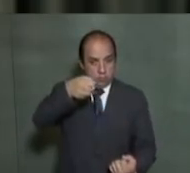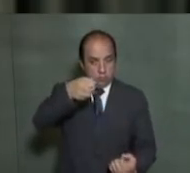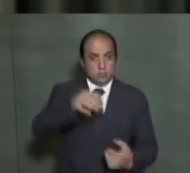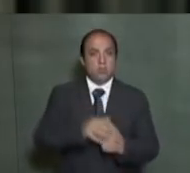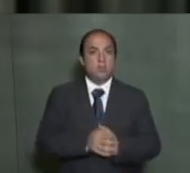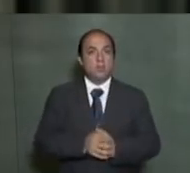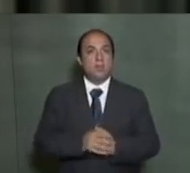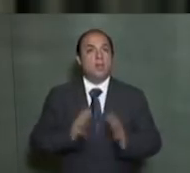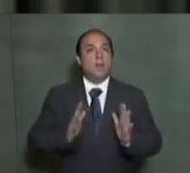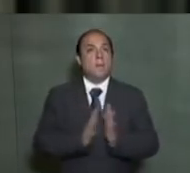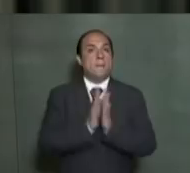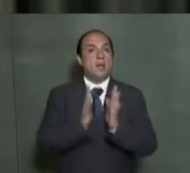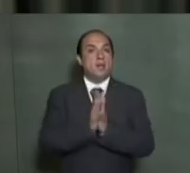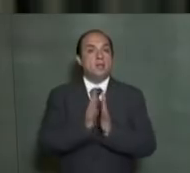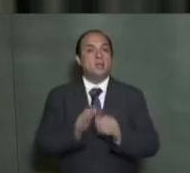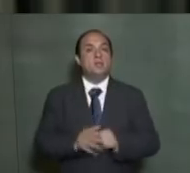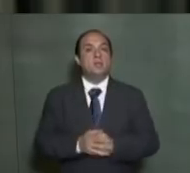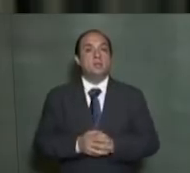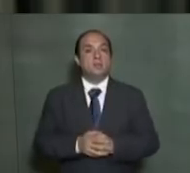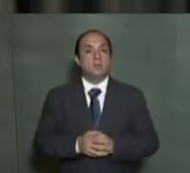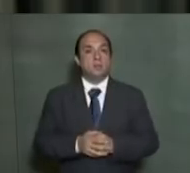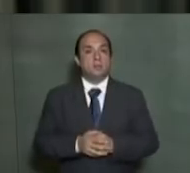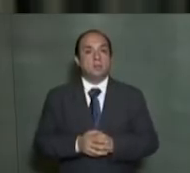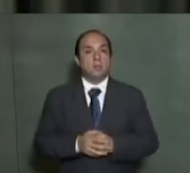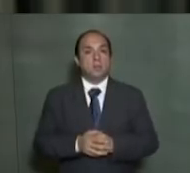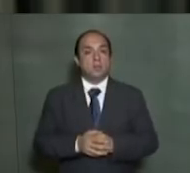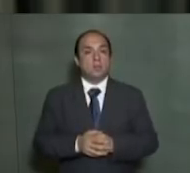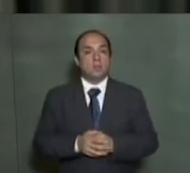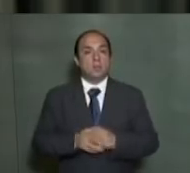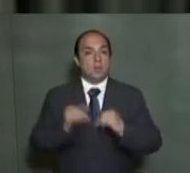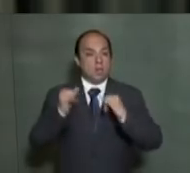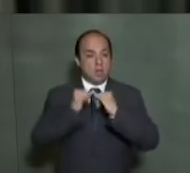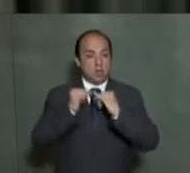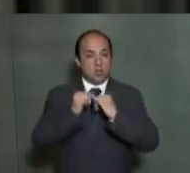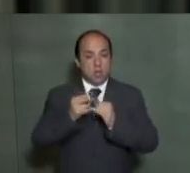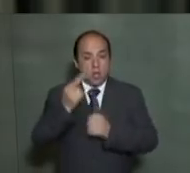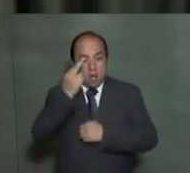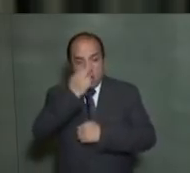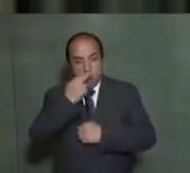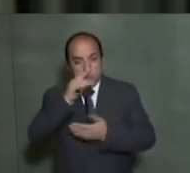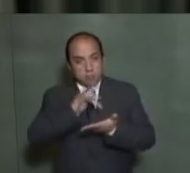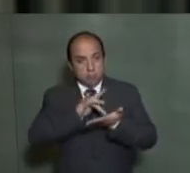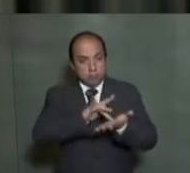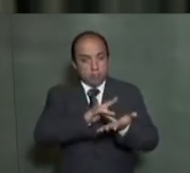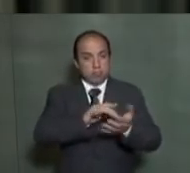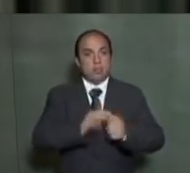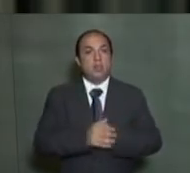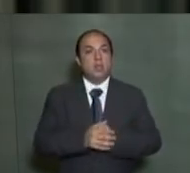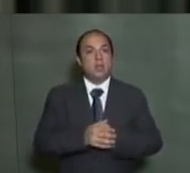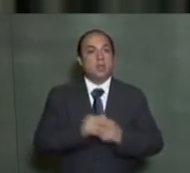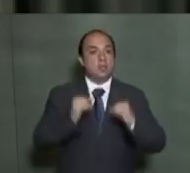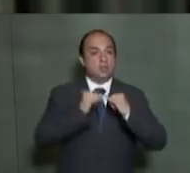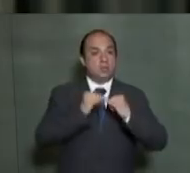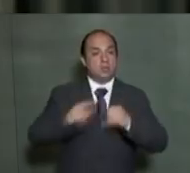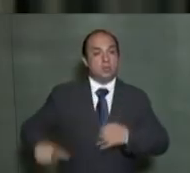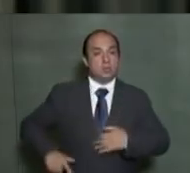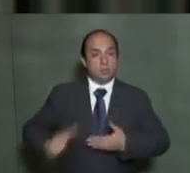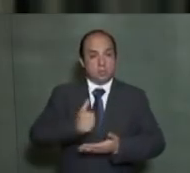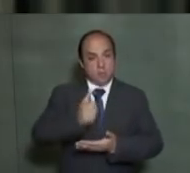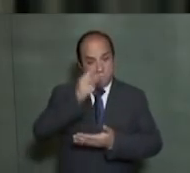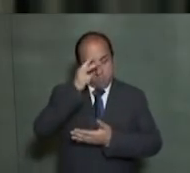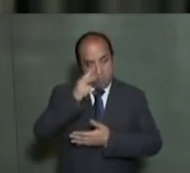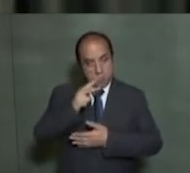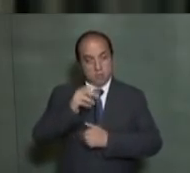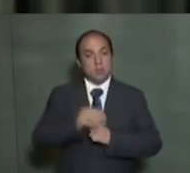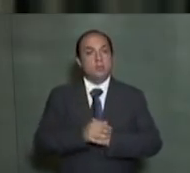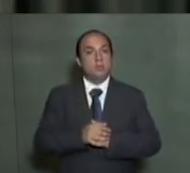de participar como órgano de consulta y apoyo para las instituciones del Gobierno de México